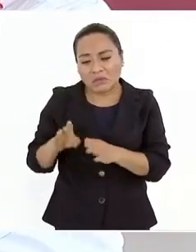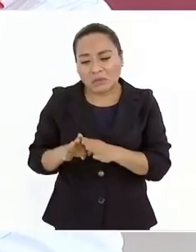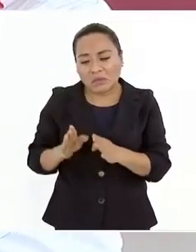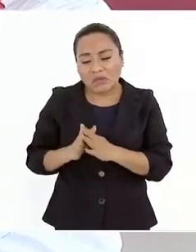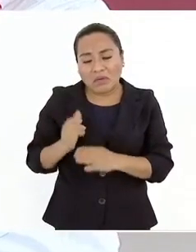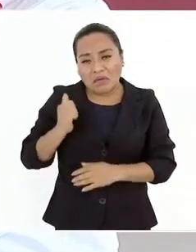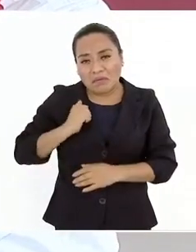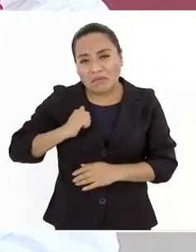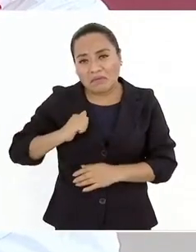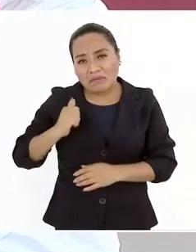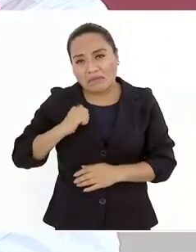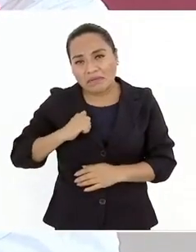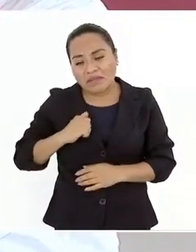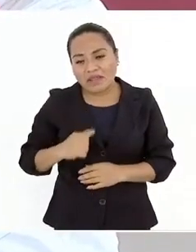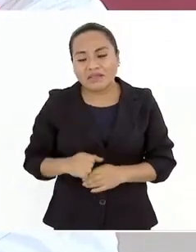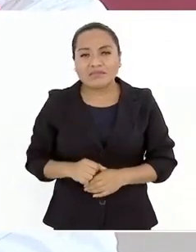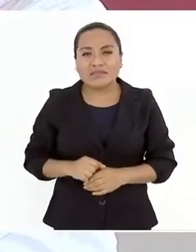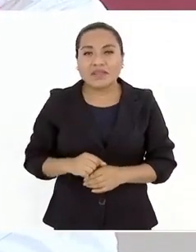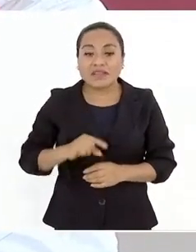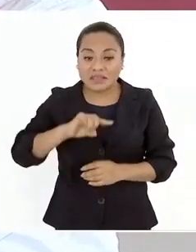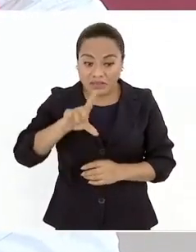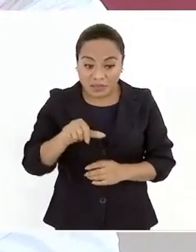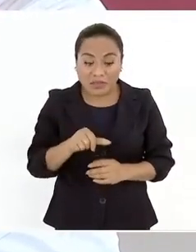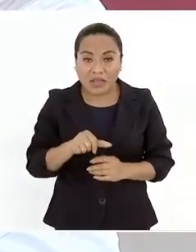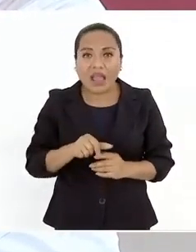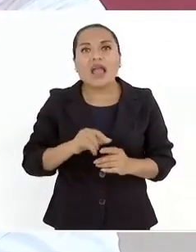Lo retomaron, en efecto,